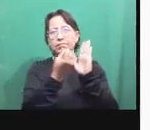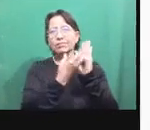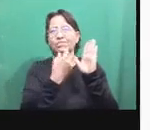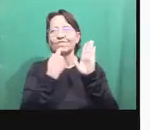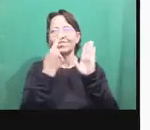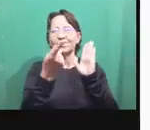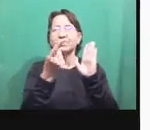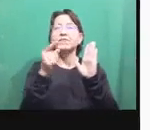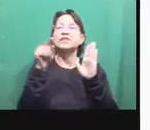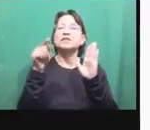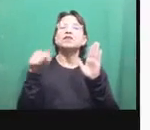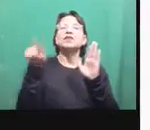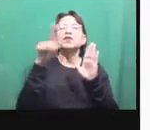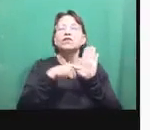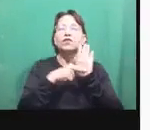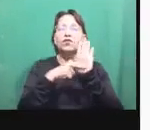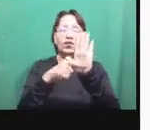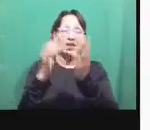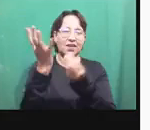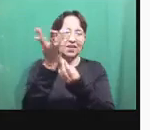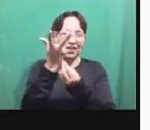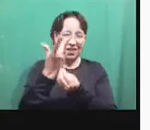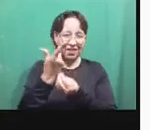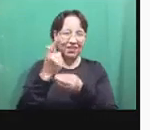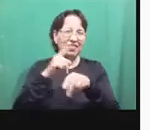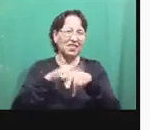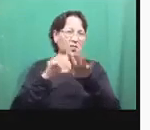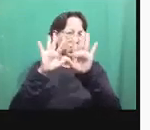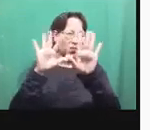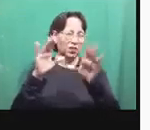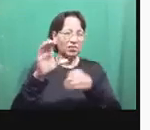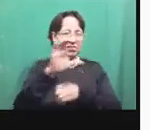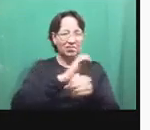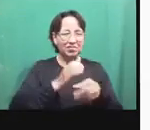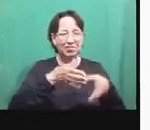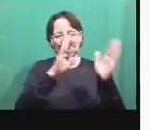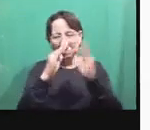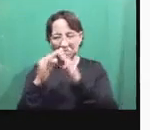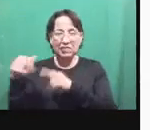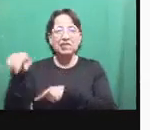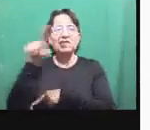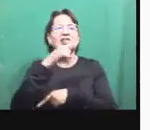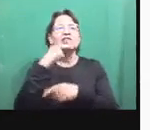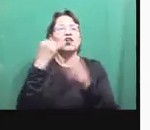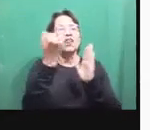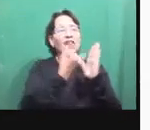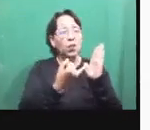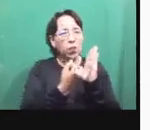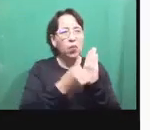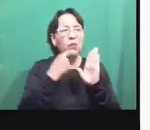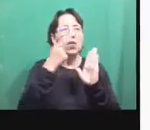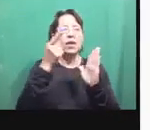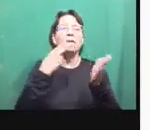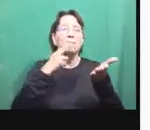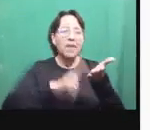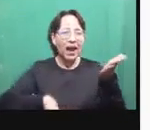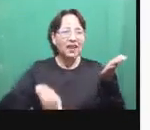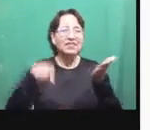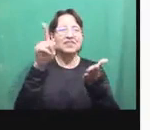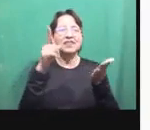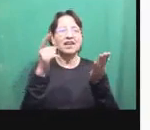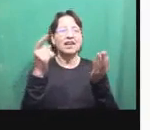expresión artística y cultural temporal urbana, entre las que se encuentran las inscripciones, dibujos, manchas,